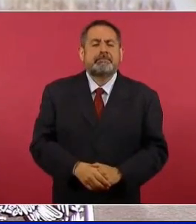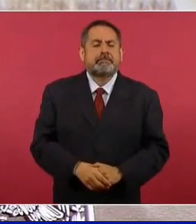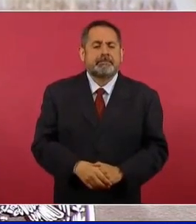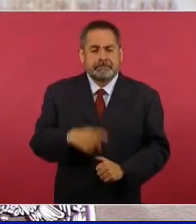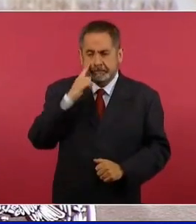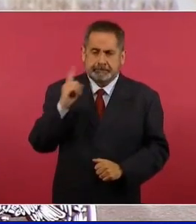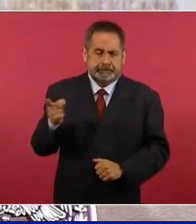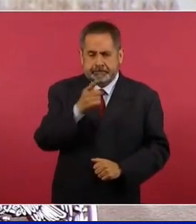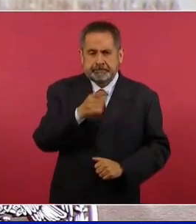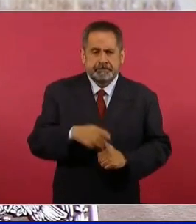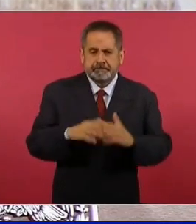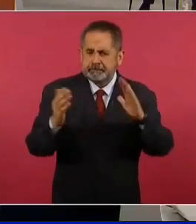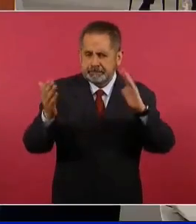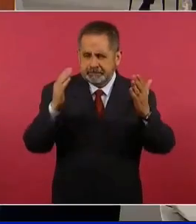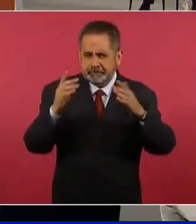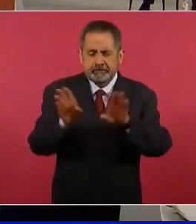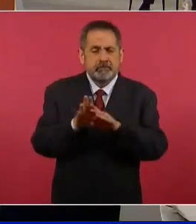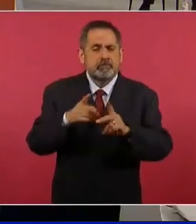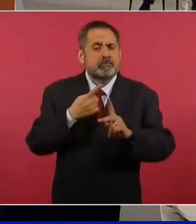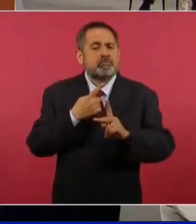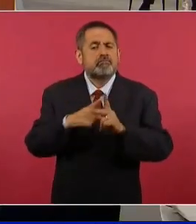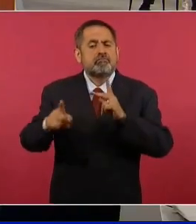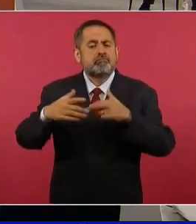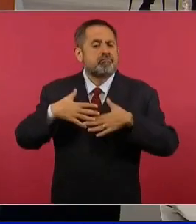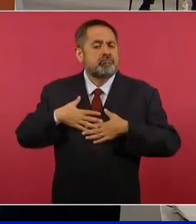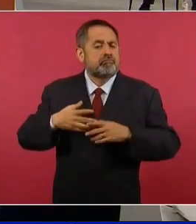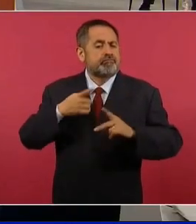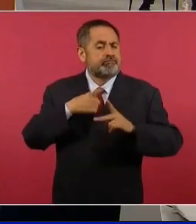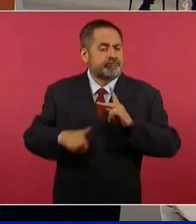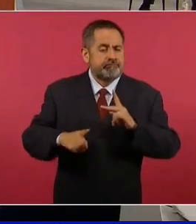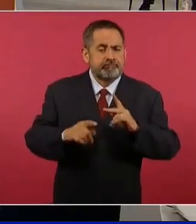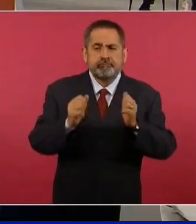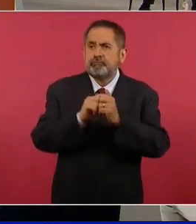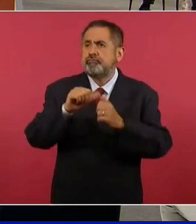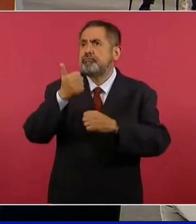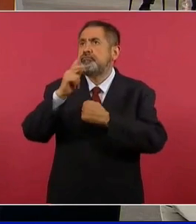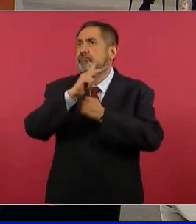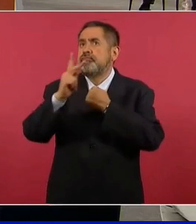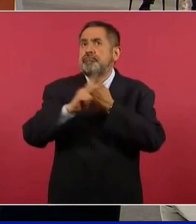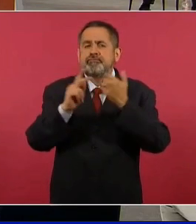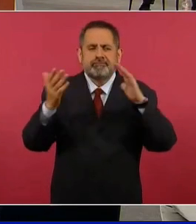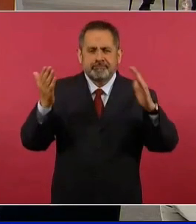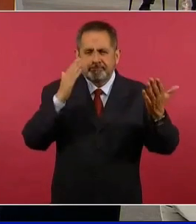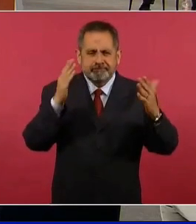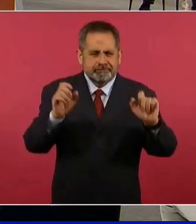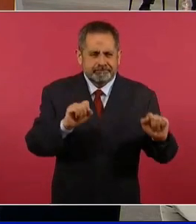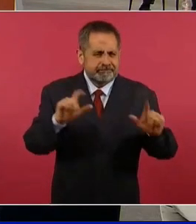a ver si hay un comparativo desde que llegamos con todos los países.